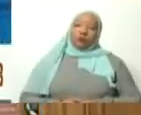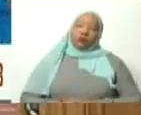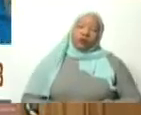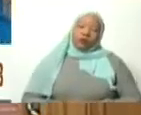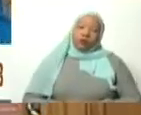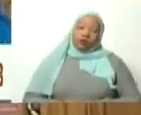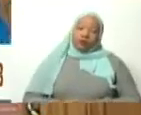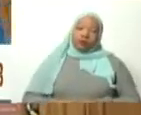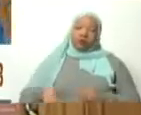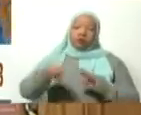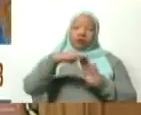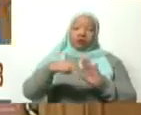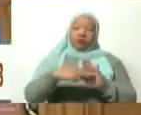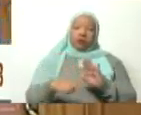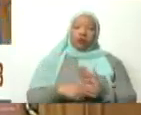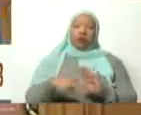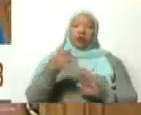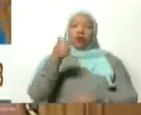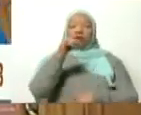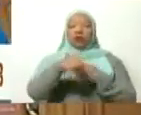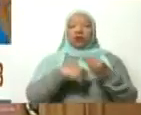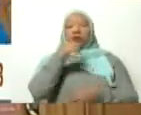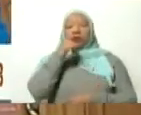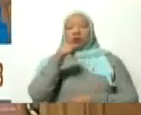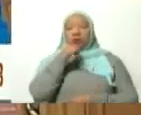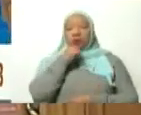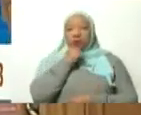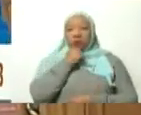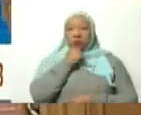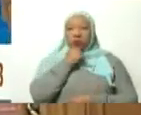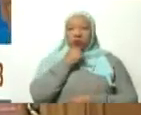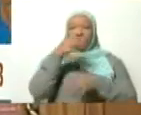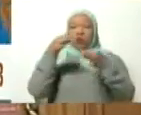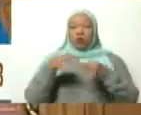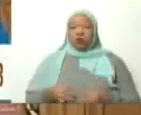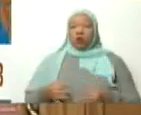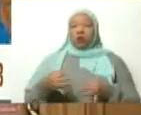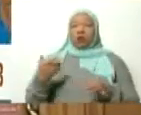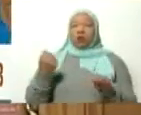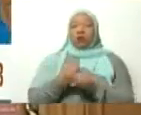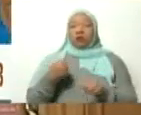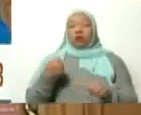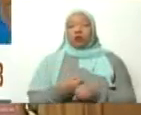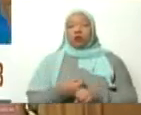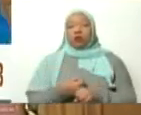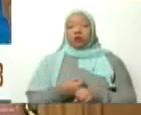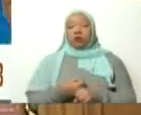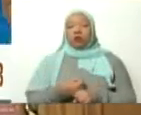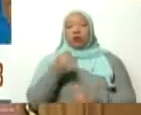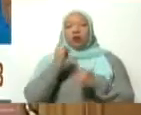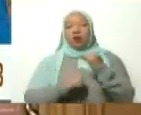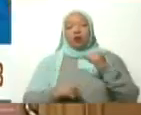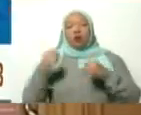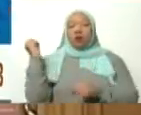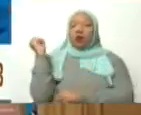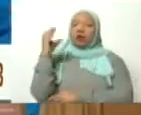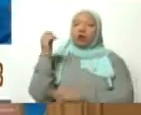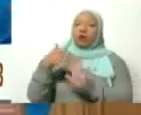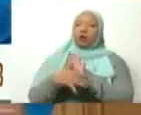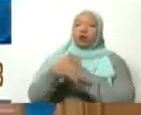se cumplieron 10 años, como ustedes saben, y lo conmemoramos recientemente, de la última proclama